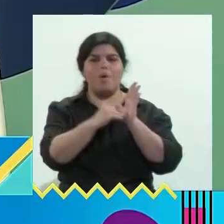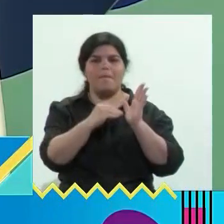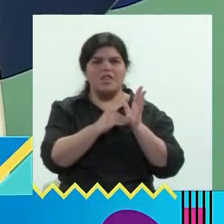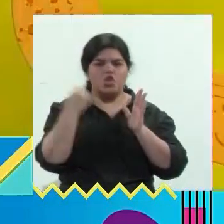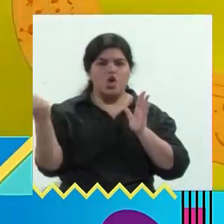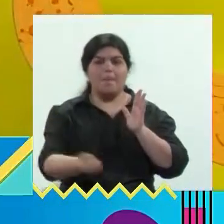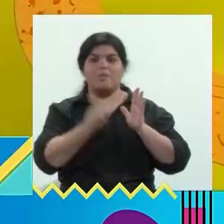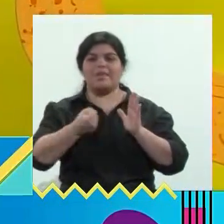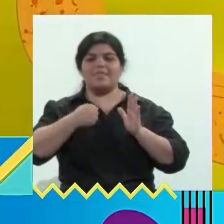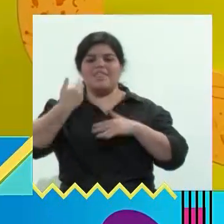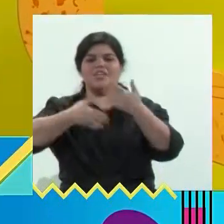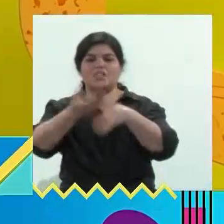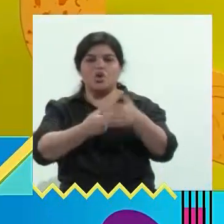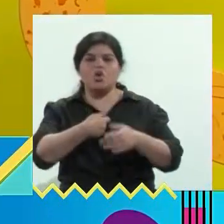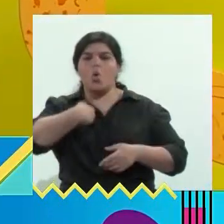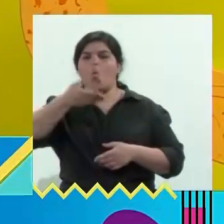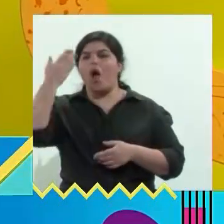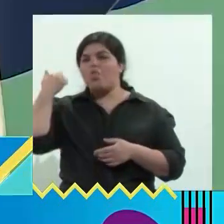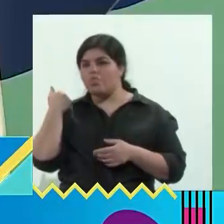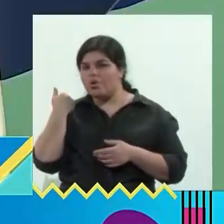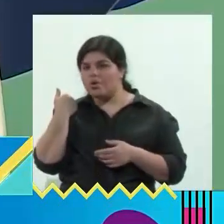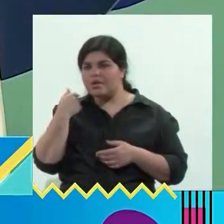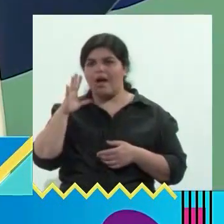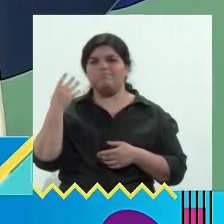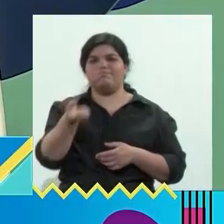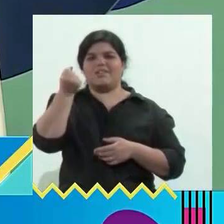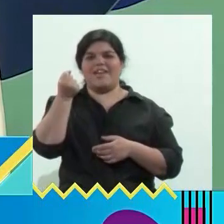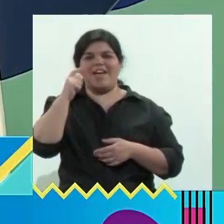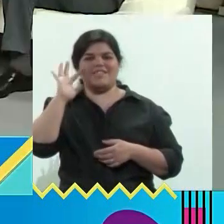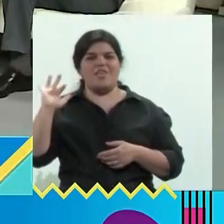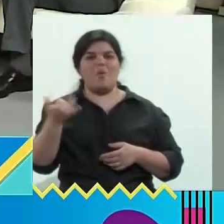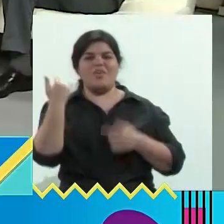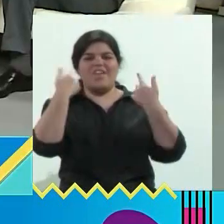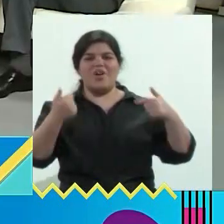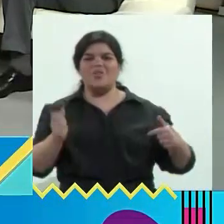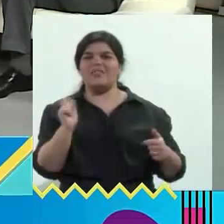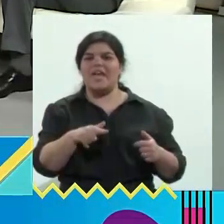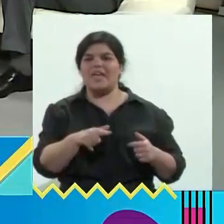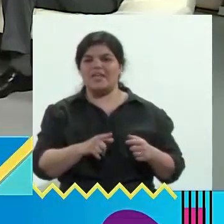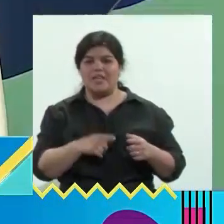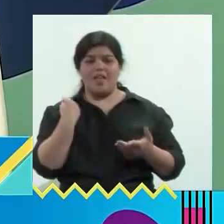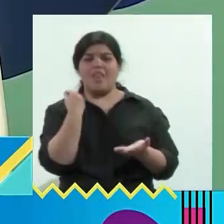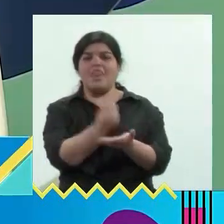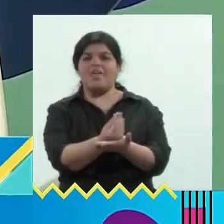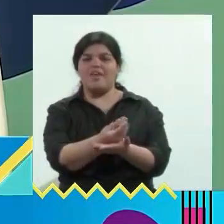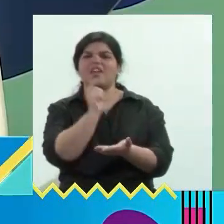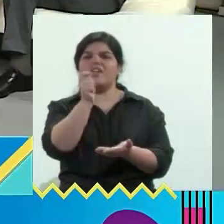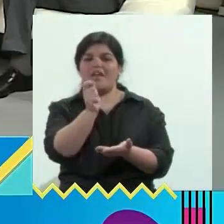esplendorosos del desarrollo de la ciudad, identifica qué líderes tenías. Claro. Y tenías grandes líderes.